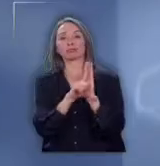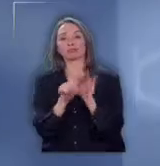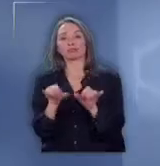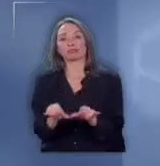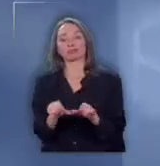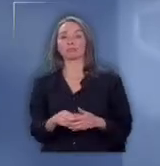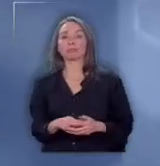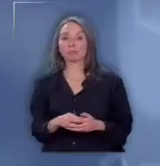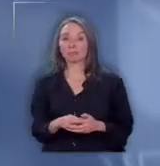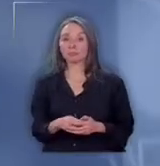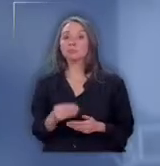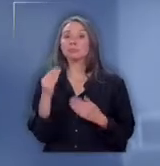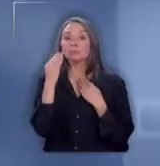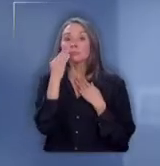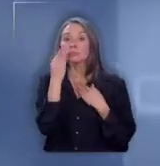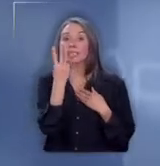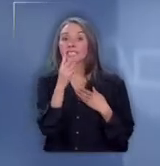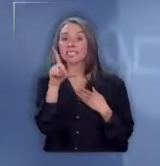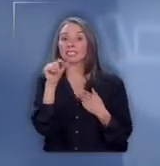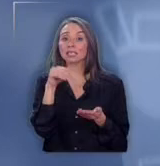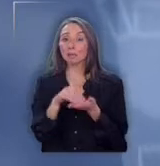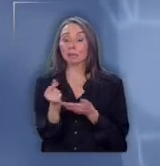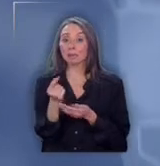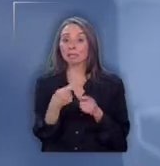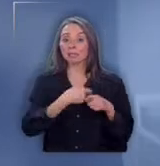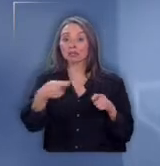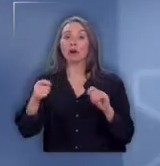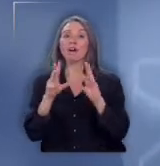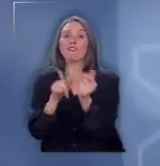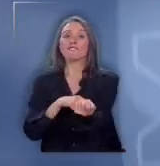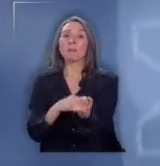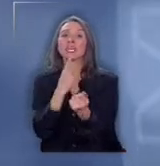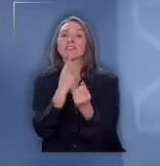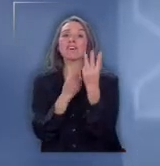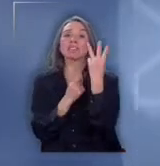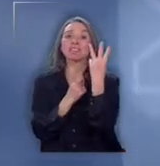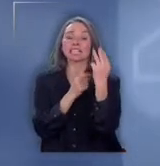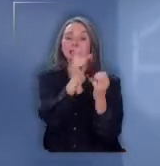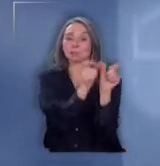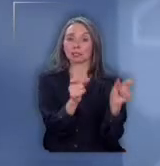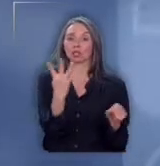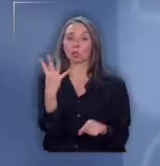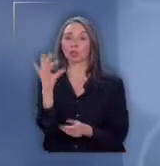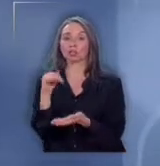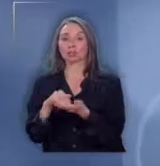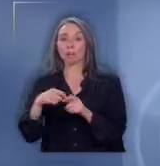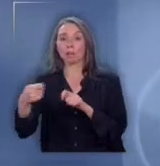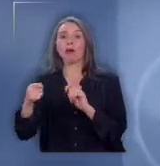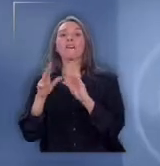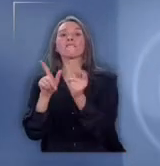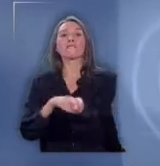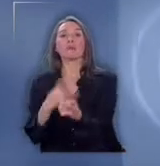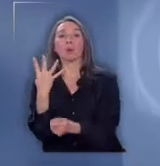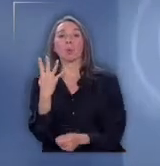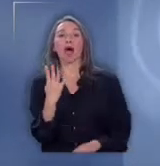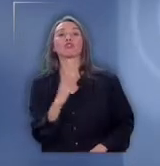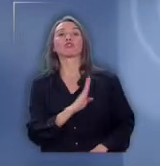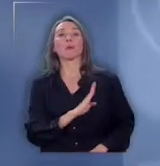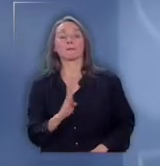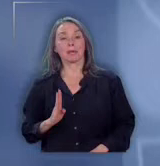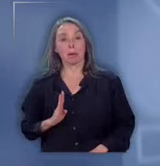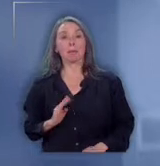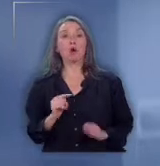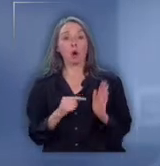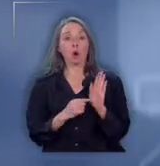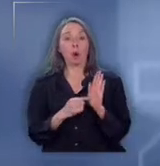ilegal casi 370,000 pesos para familia de tres integrantes y más de 450,000 para las de cuatro miembros Esa es